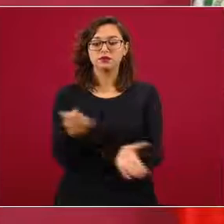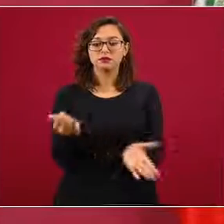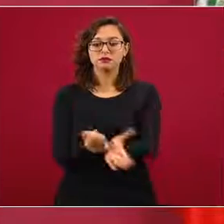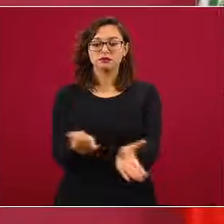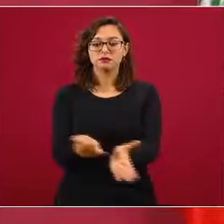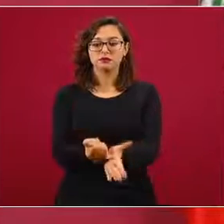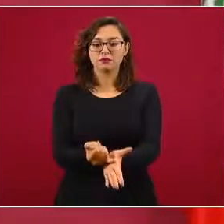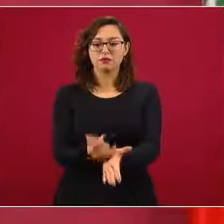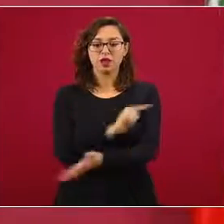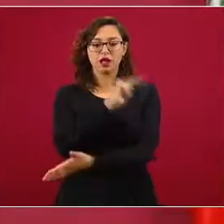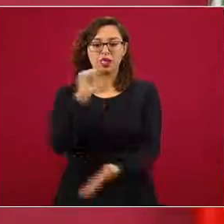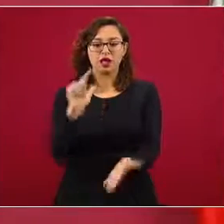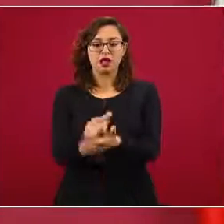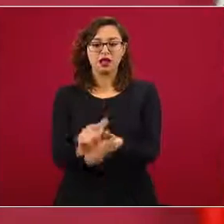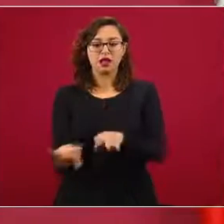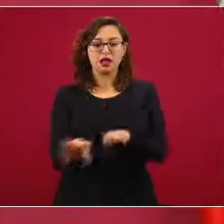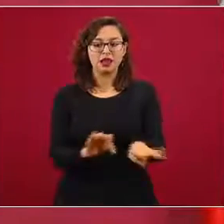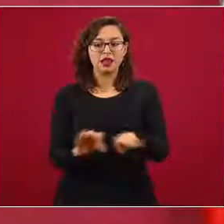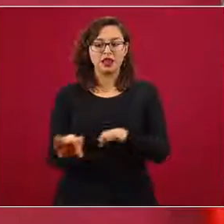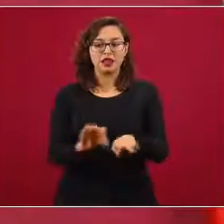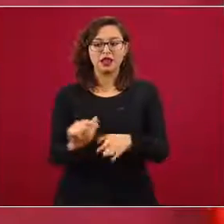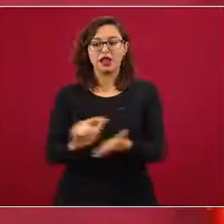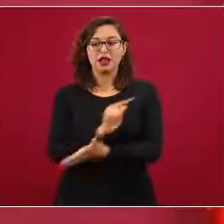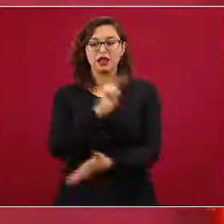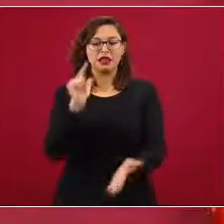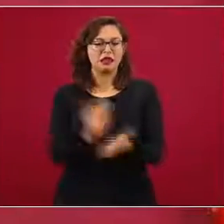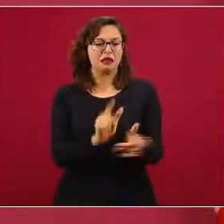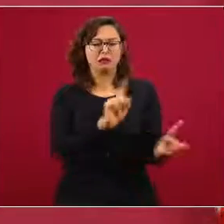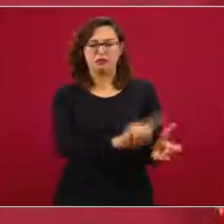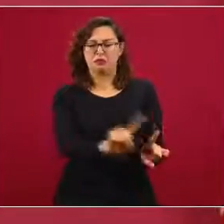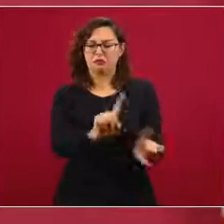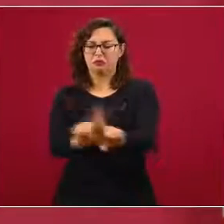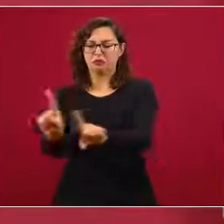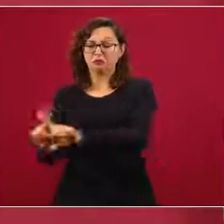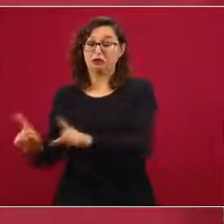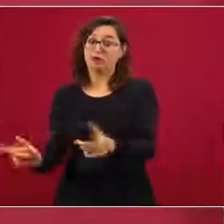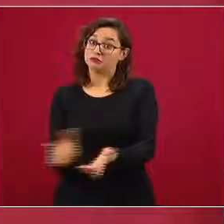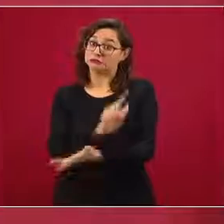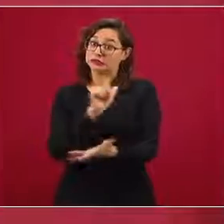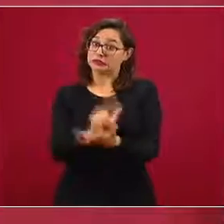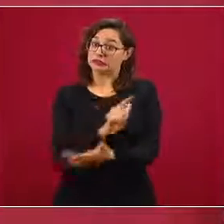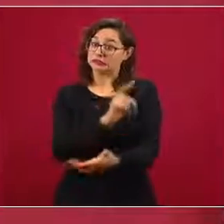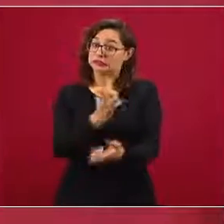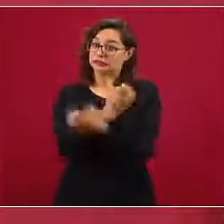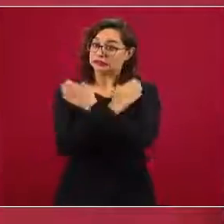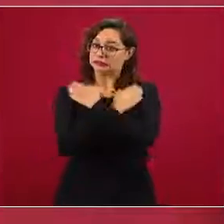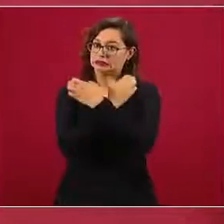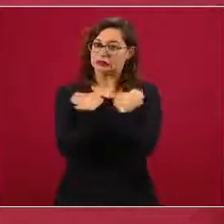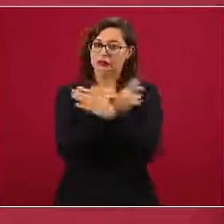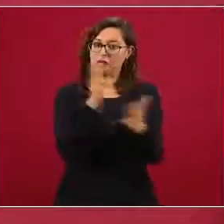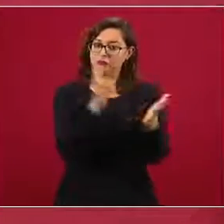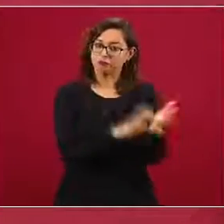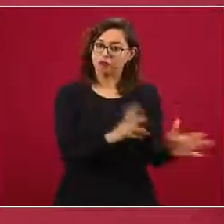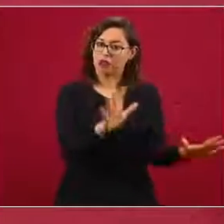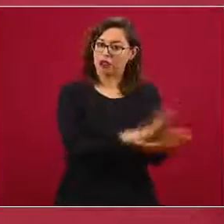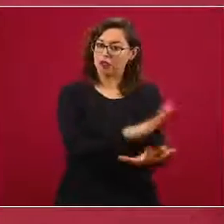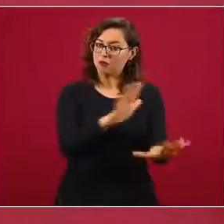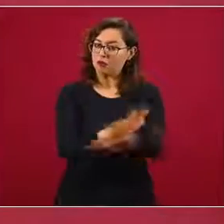fiscal, la reforma laboral, las llamadas reformas estructurales, la reforma educativa, que por eso ahora